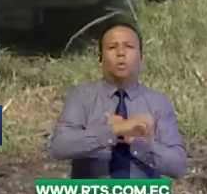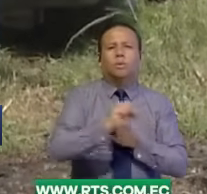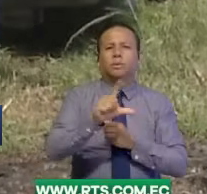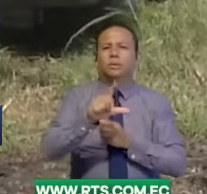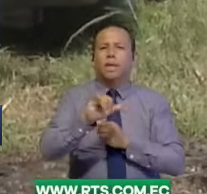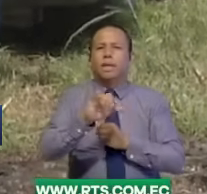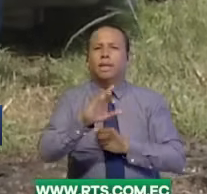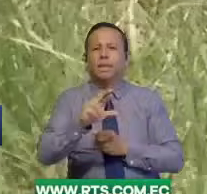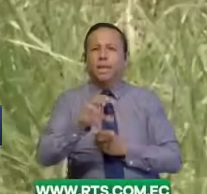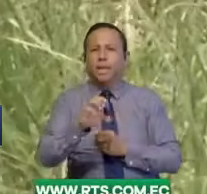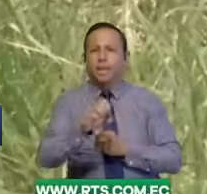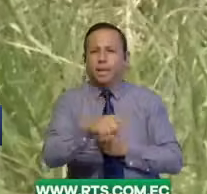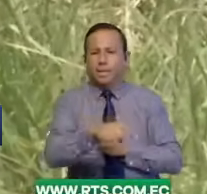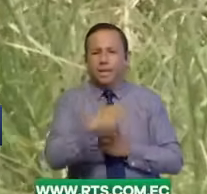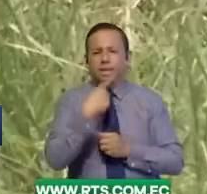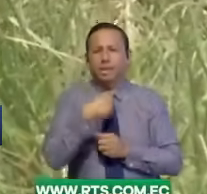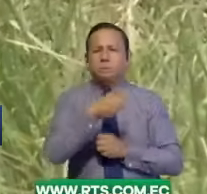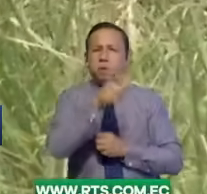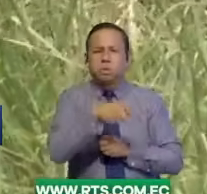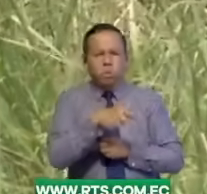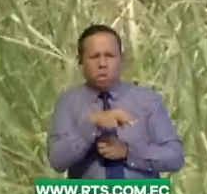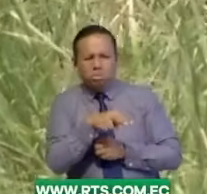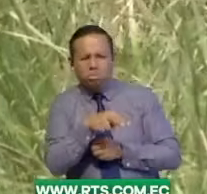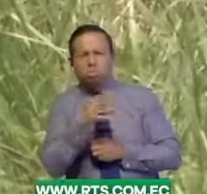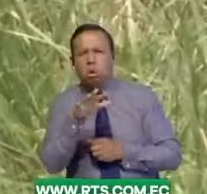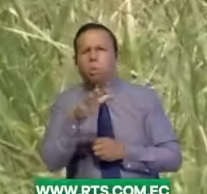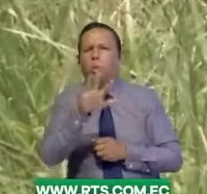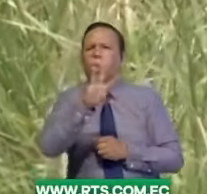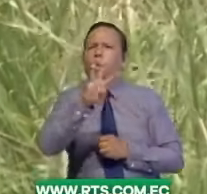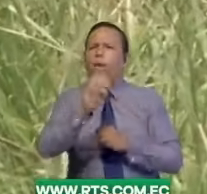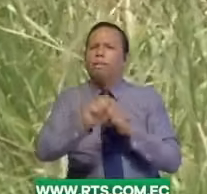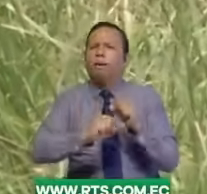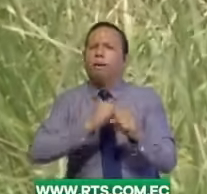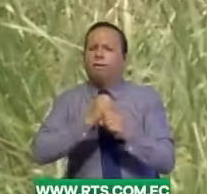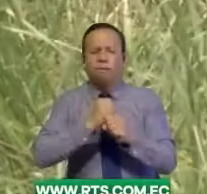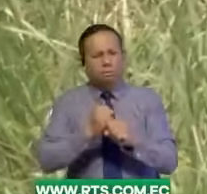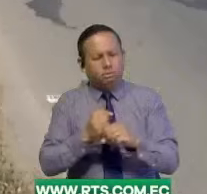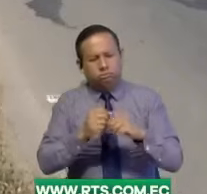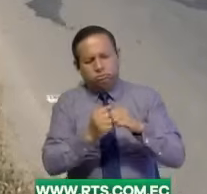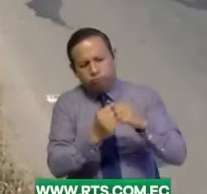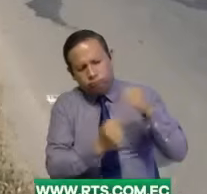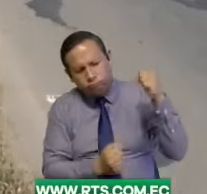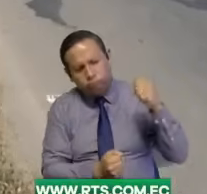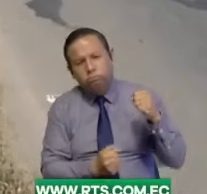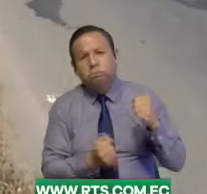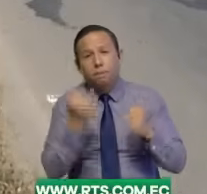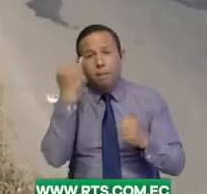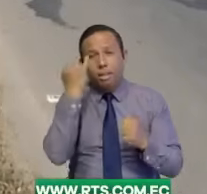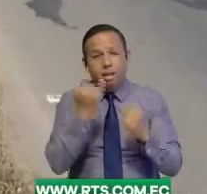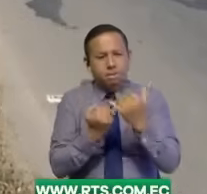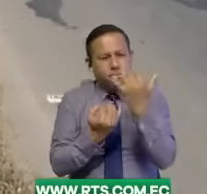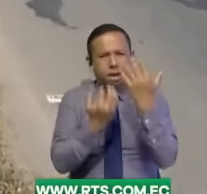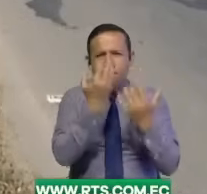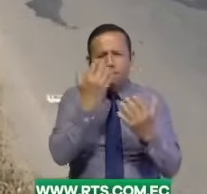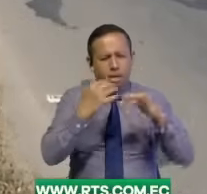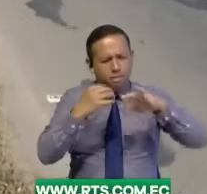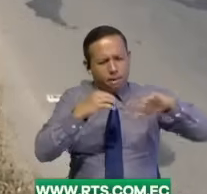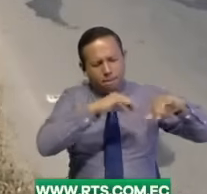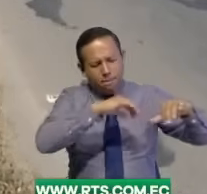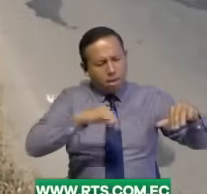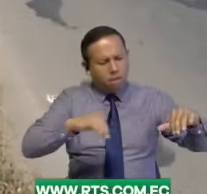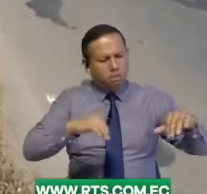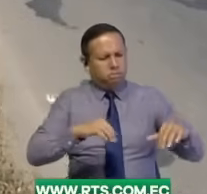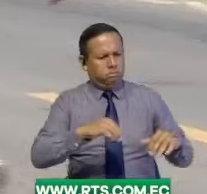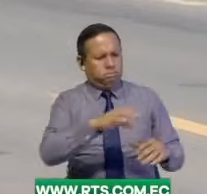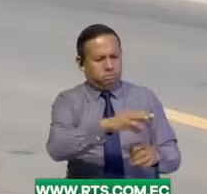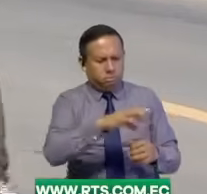otro ciudadano, esa vez uno de aproximadamente 40 años, fue encontrado sin vida Entre la maleza habían varias vainas percutidas.